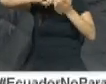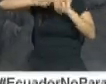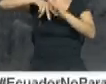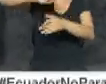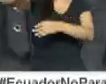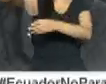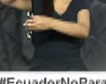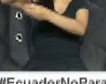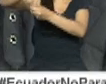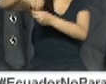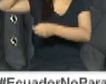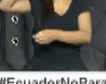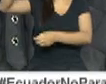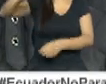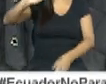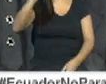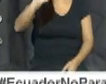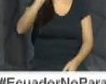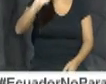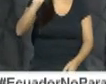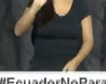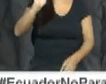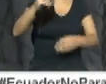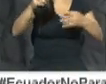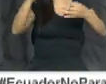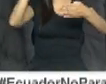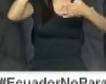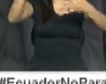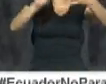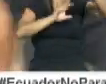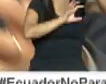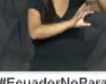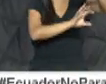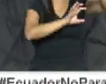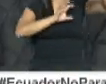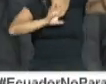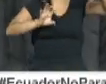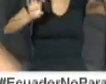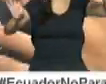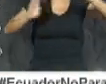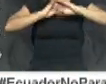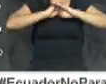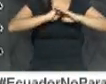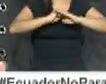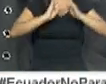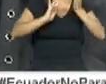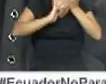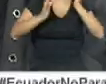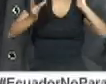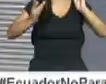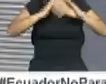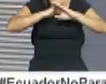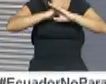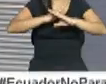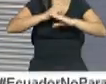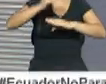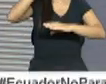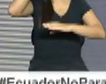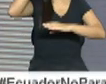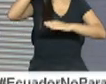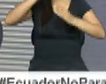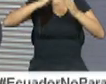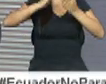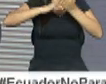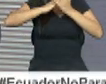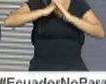componente importante. Se habla de la defensa tecnológica, una serie de instrumentos, claro, que pueden ser... Claro, hay varias circunstancias, exactamente. Pero todo